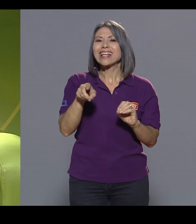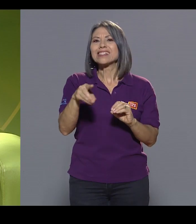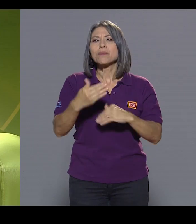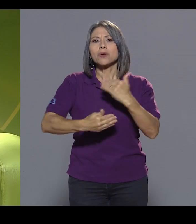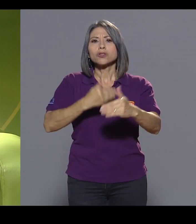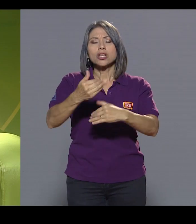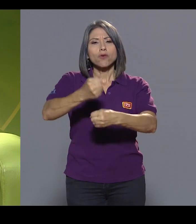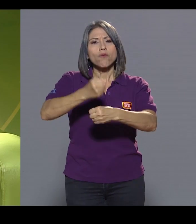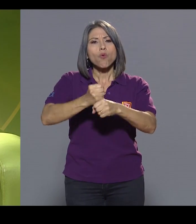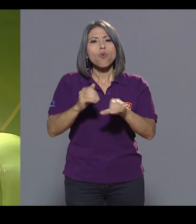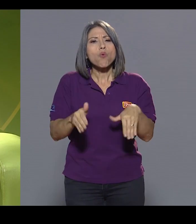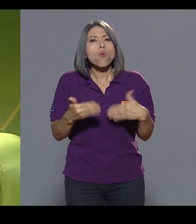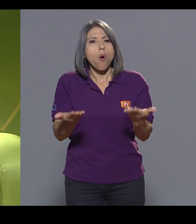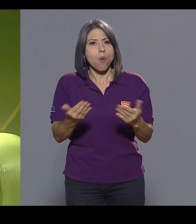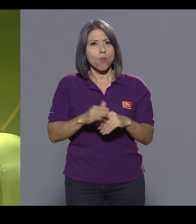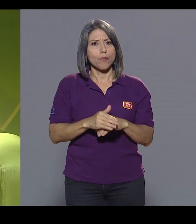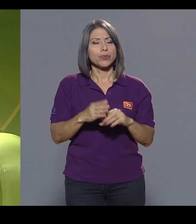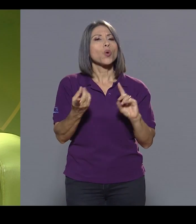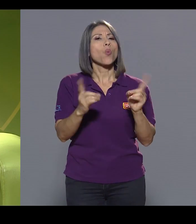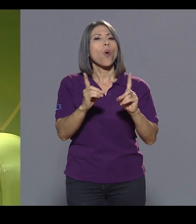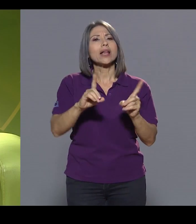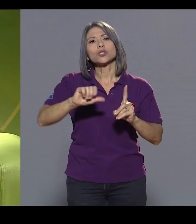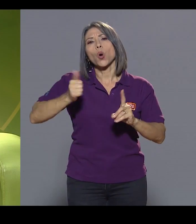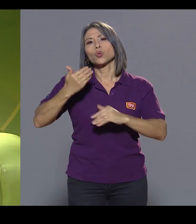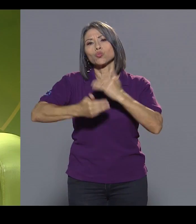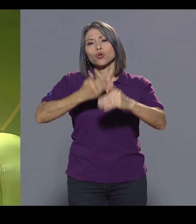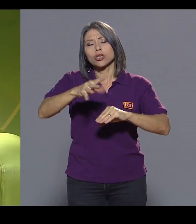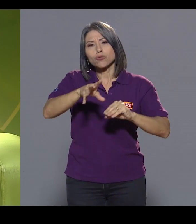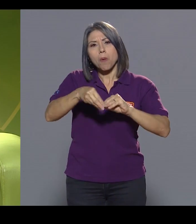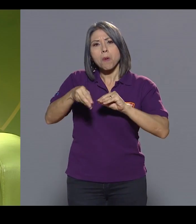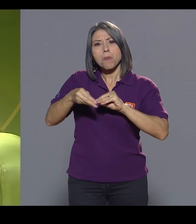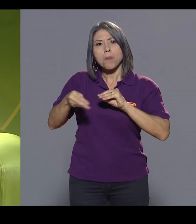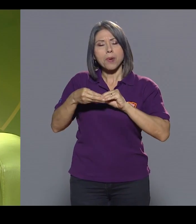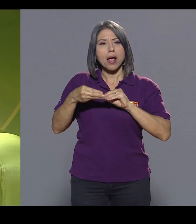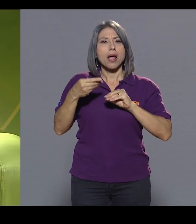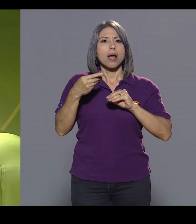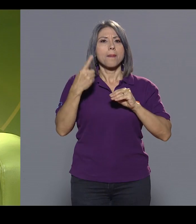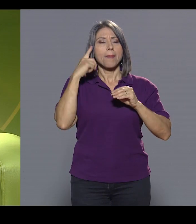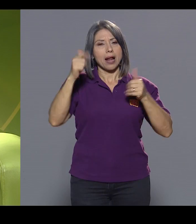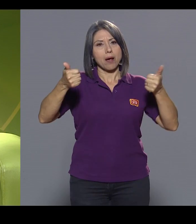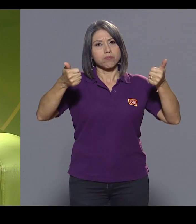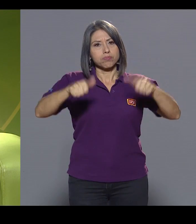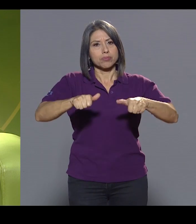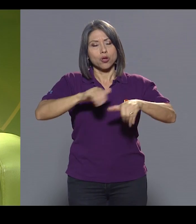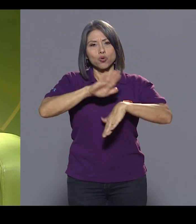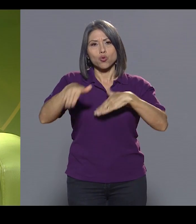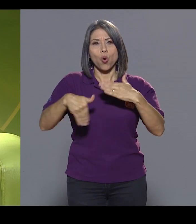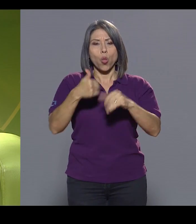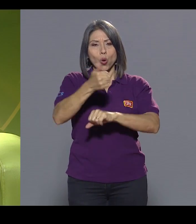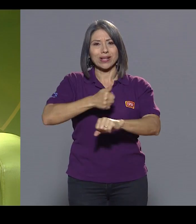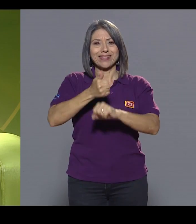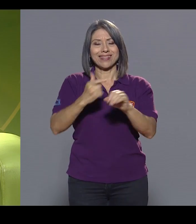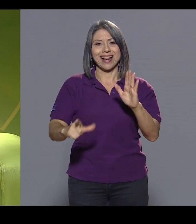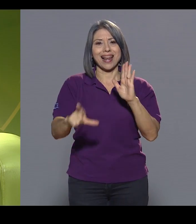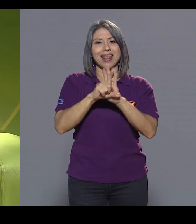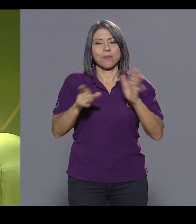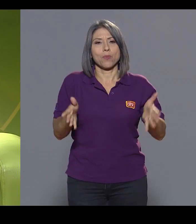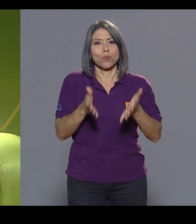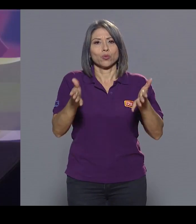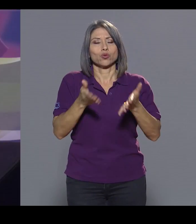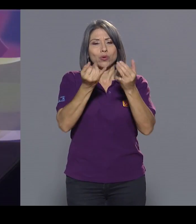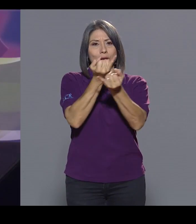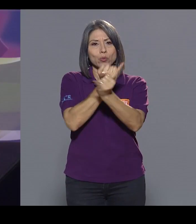ese proceso y qué procesos complementarios llevan, por ejemplo, para la aprobación ya de todo lo que estipula la ley de promoción de la autonomía